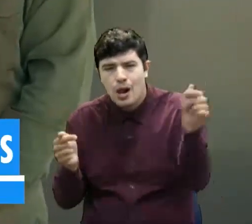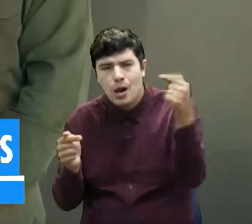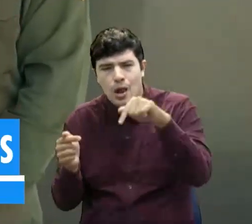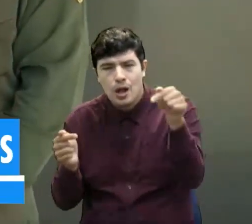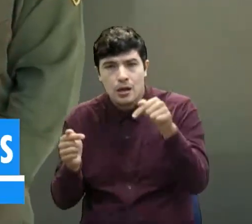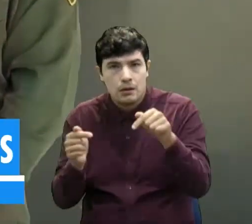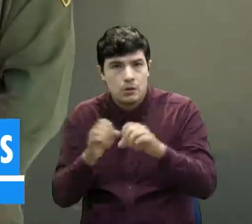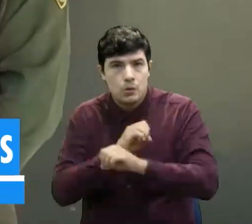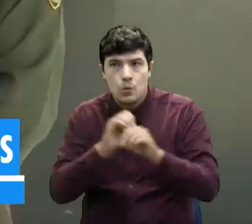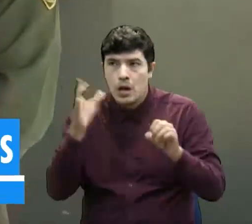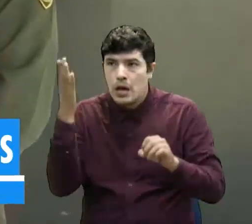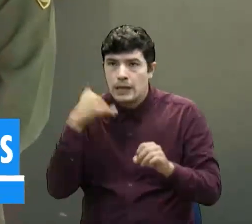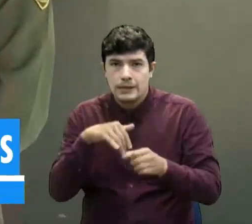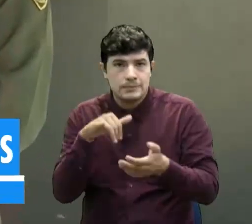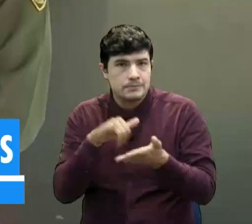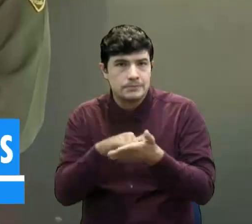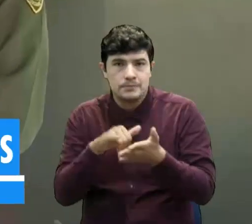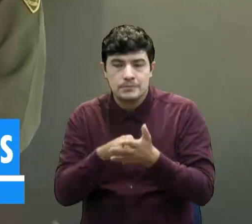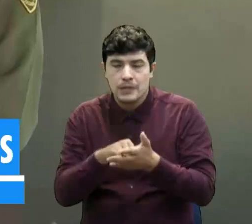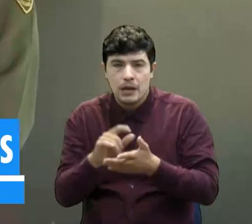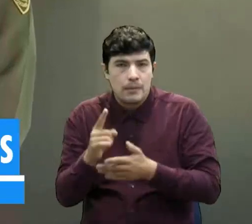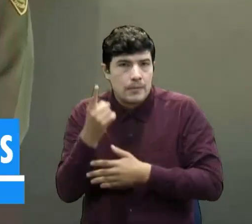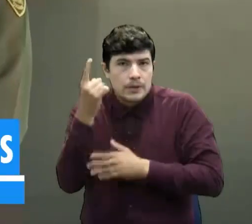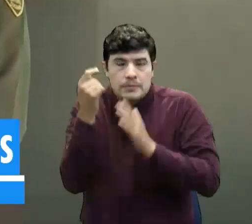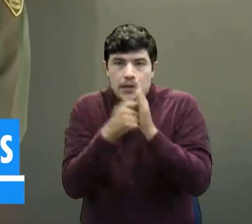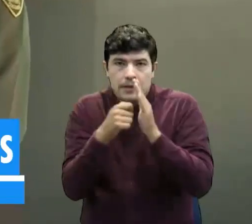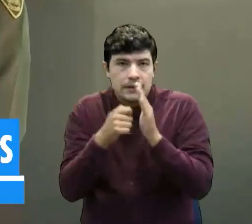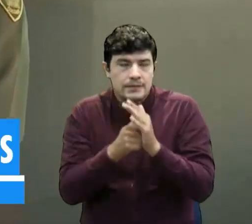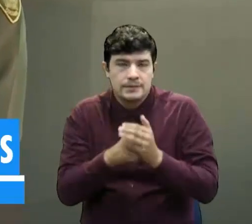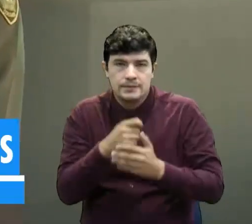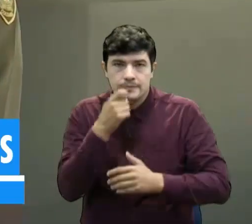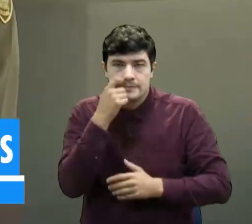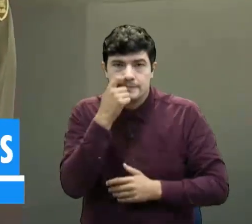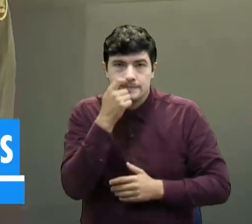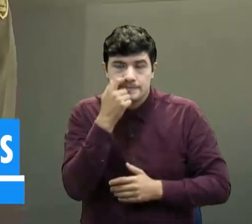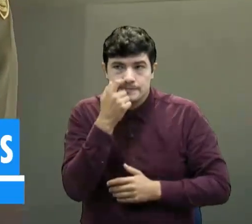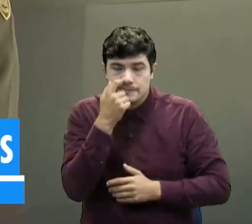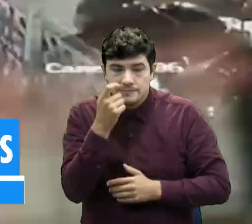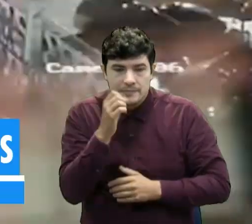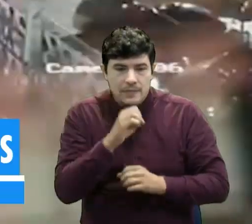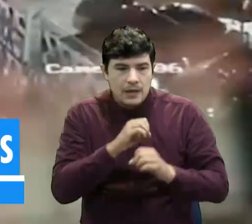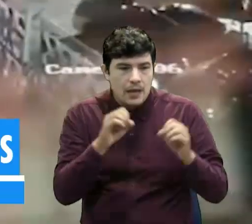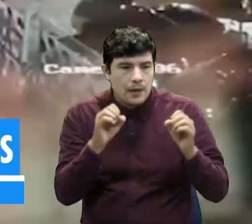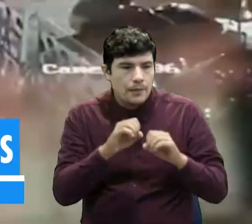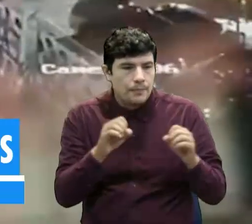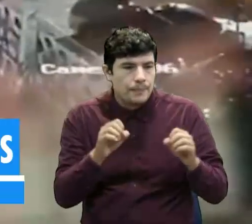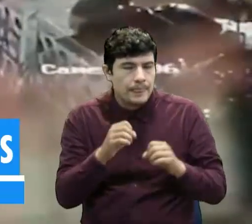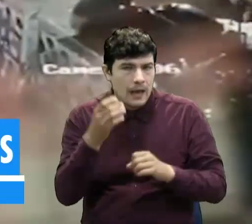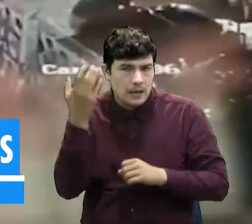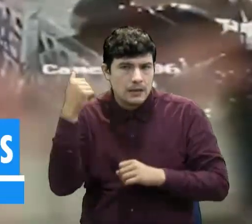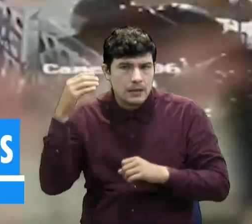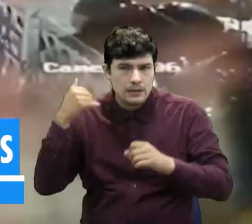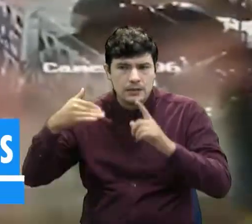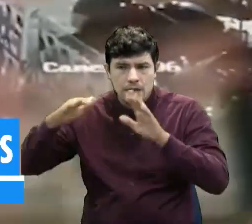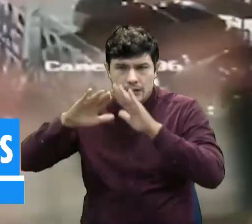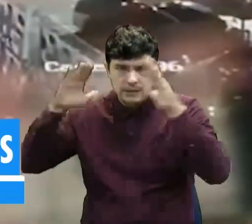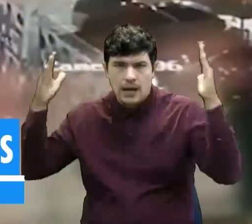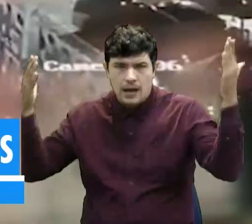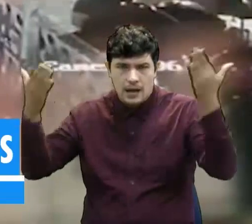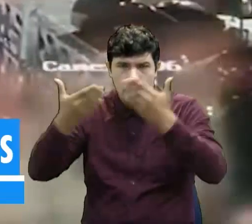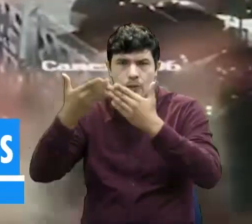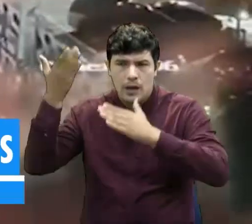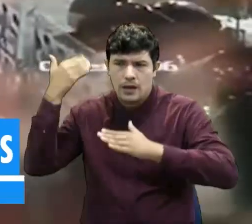no. Sí habríamos tenido alrededor del escenario deportivo de nuestro estadio, donde se